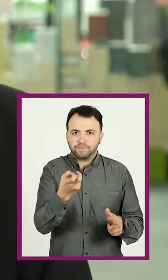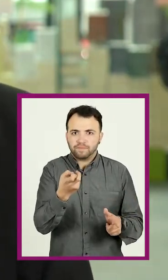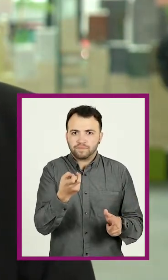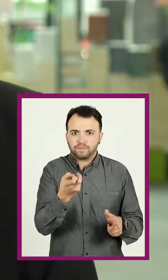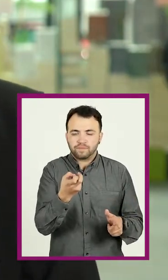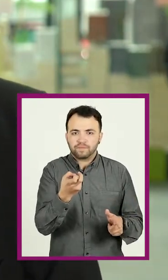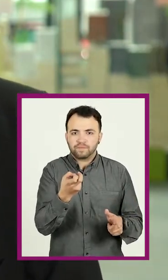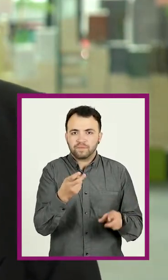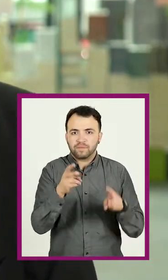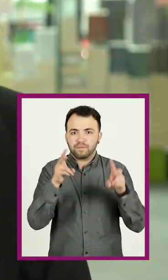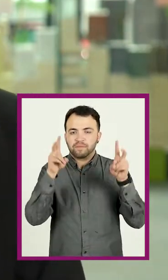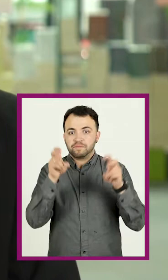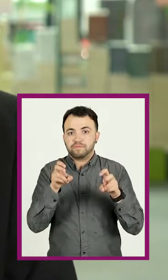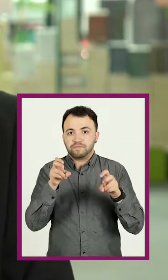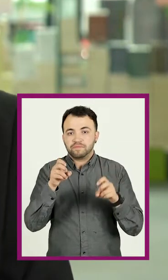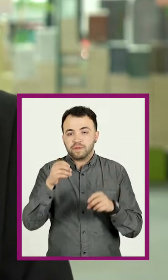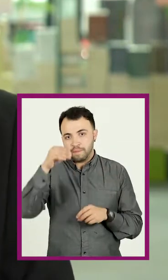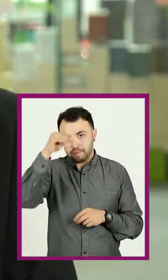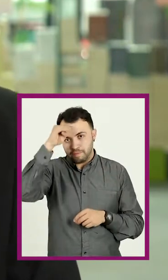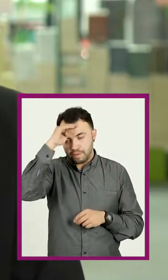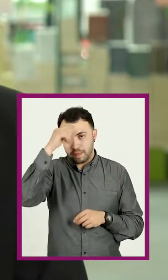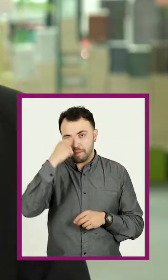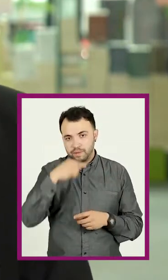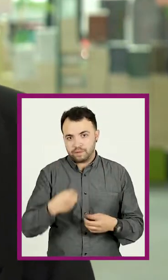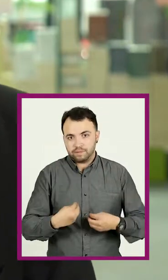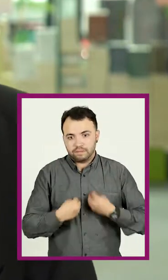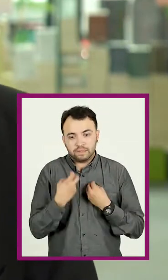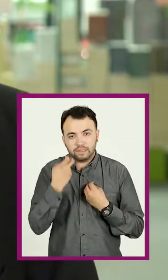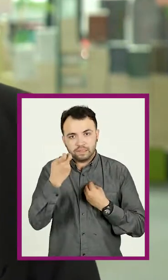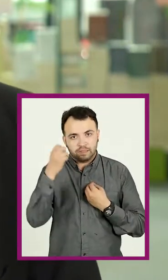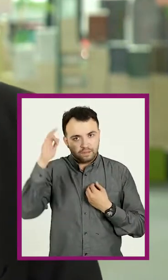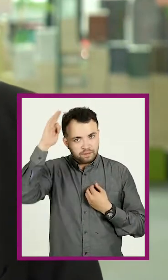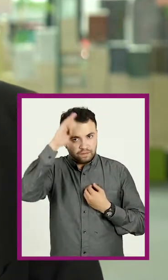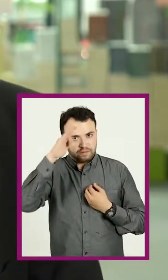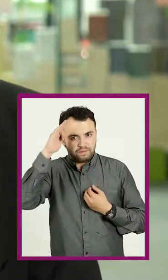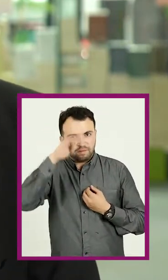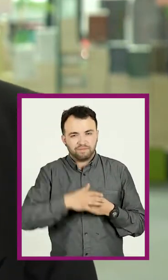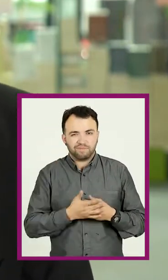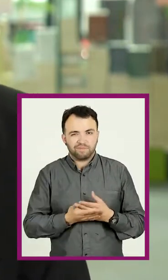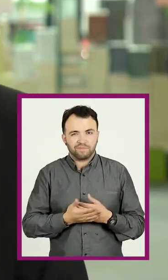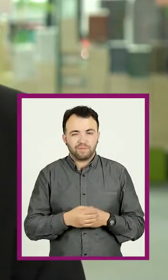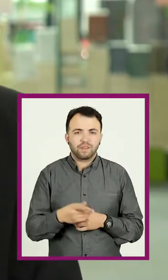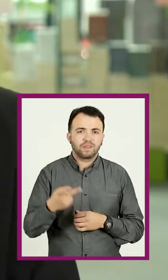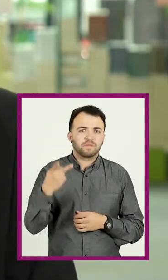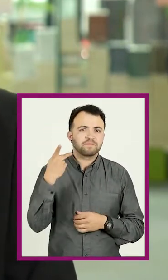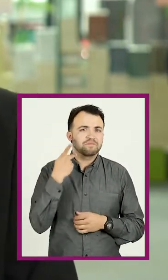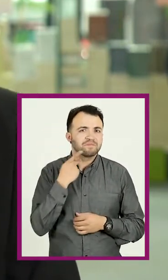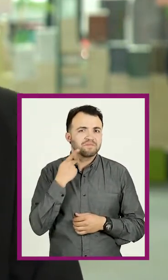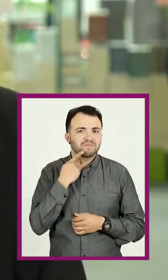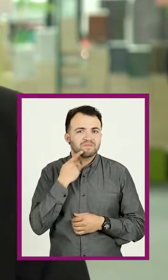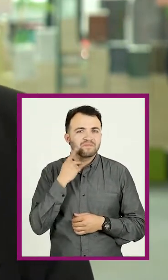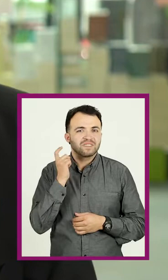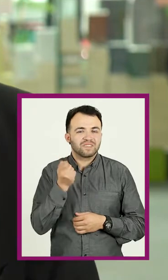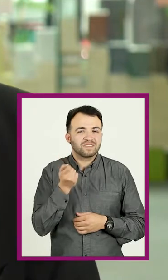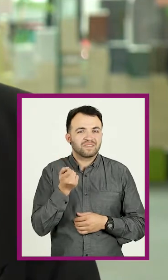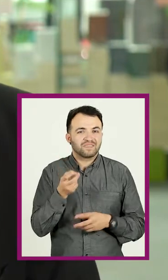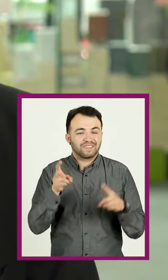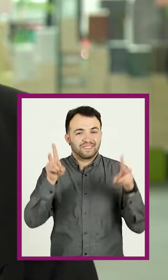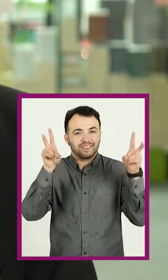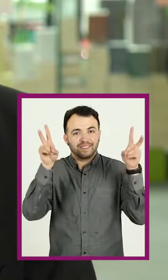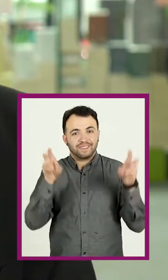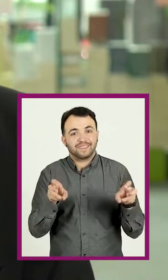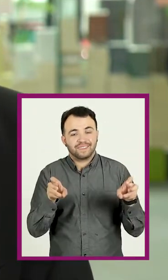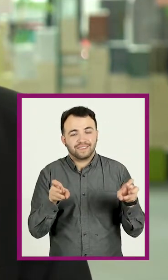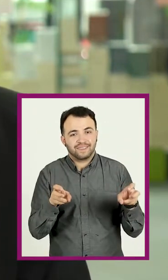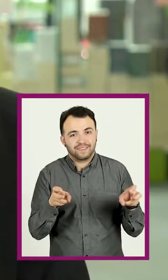serie Pensar para Vivir. Esto es filosofía. La política ha sido uno de